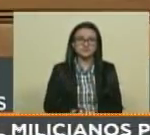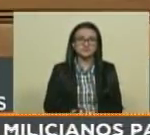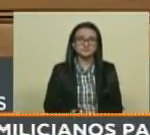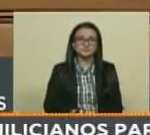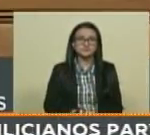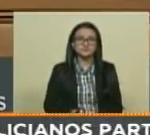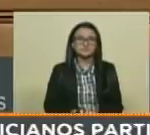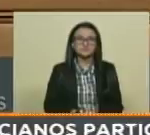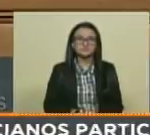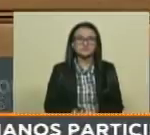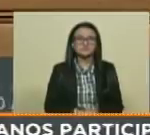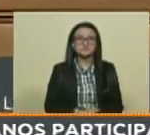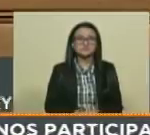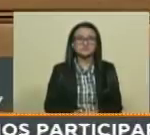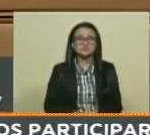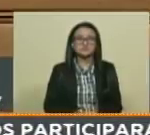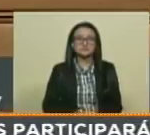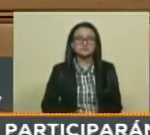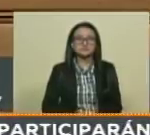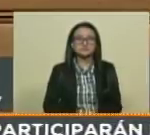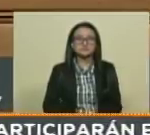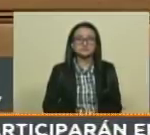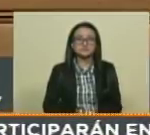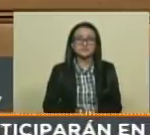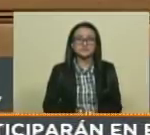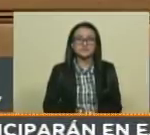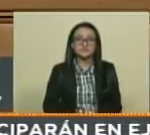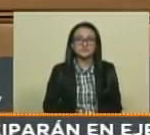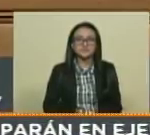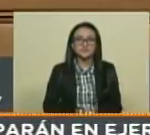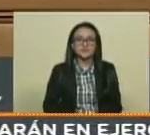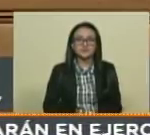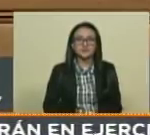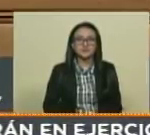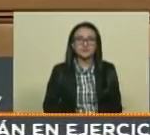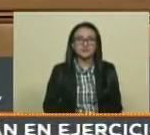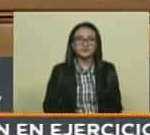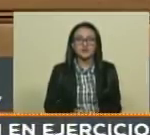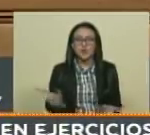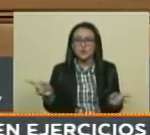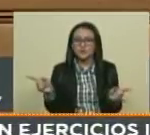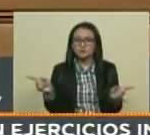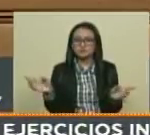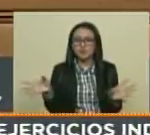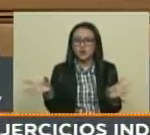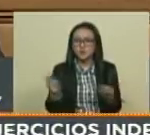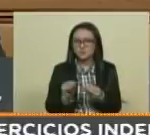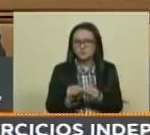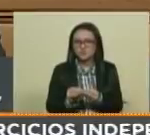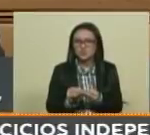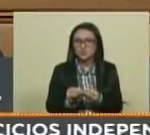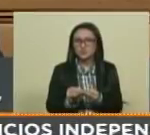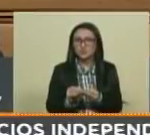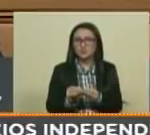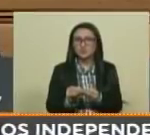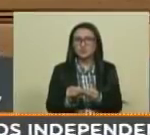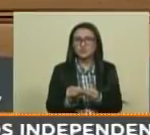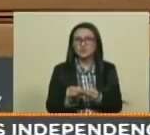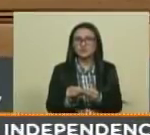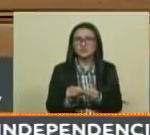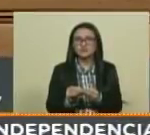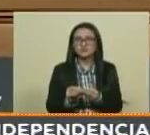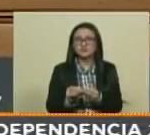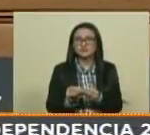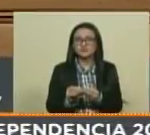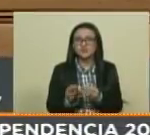Pudiera de conclusión entrando decir que los grandes casos de corrupción no tuvieron impulso